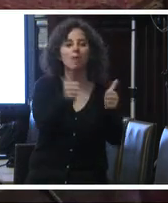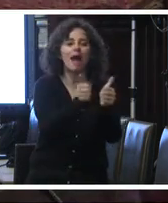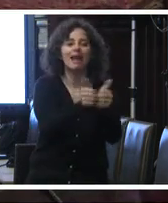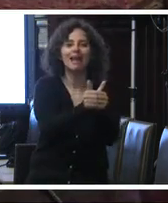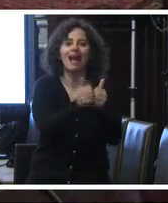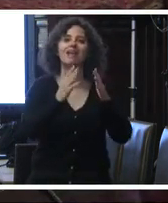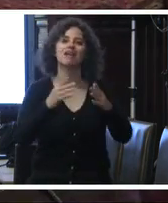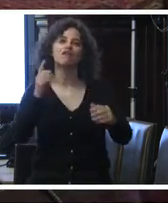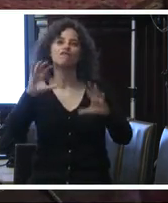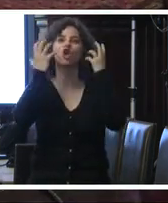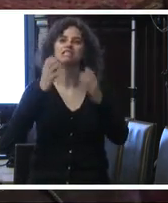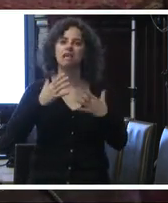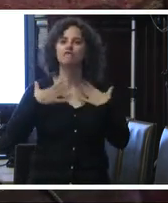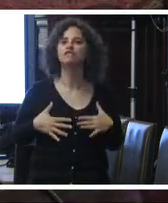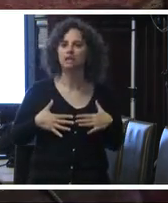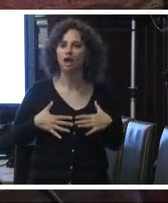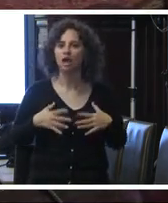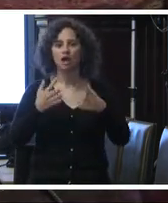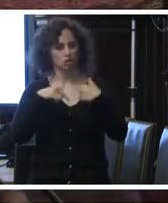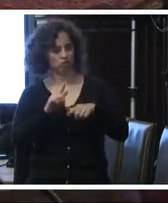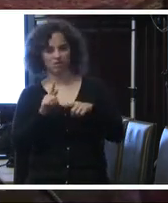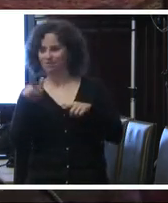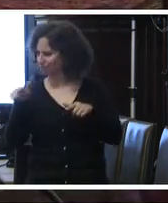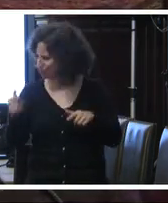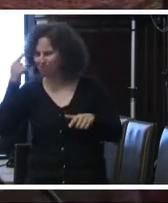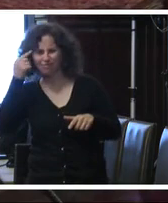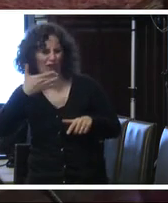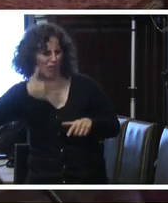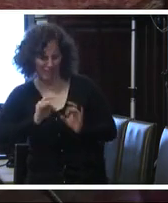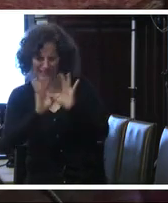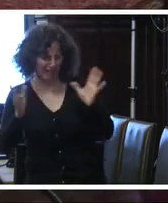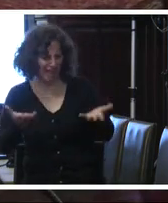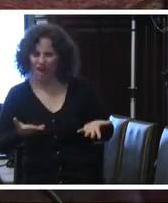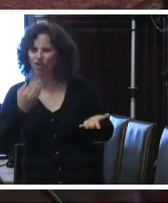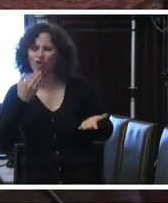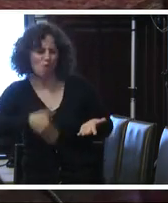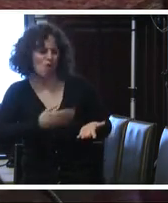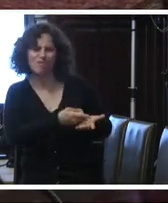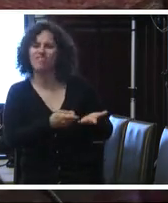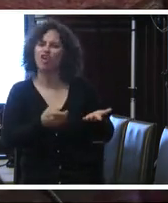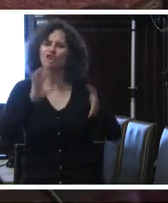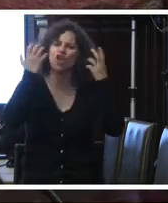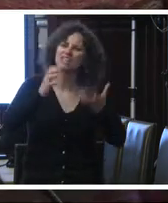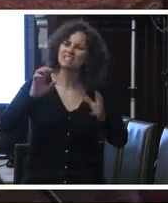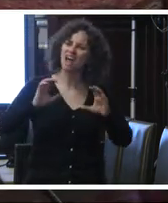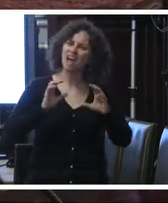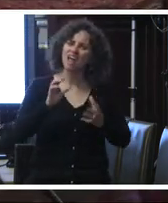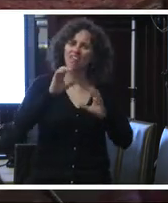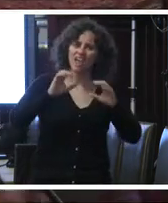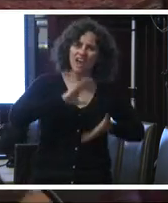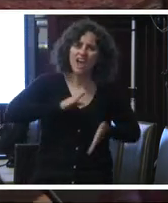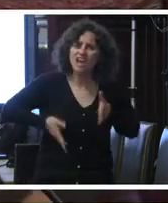una violencia física, ¿no? Entonces, no tener esa comprensión amplia de la violencia de género en contextos de conflicto